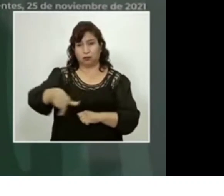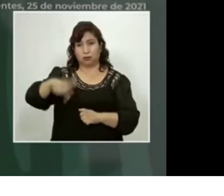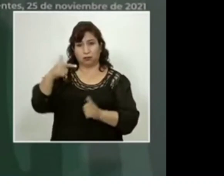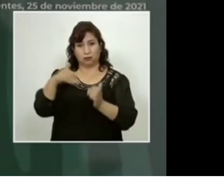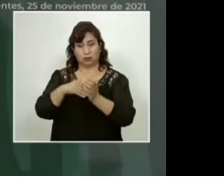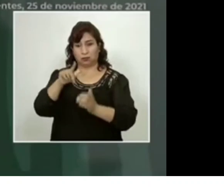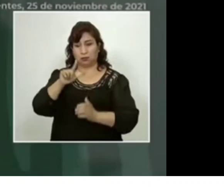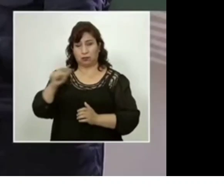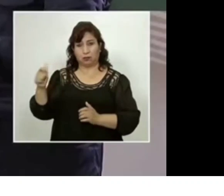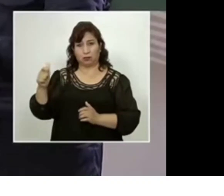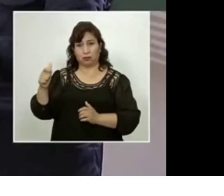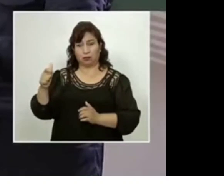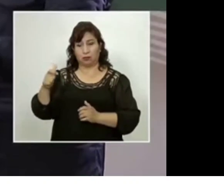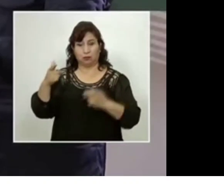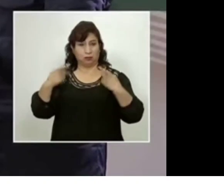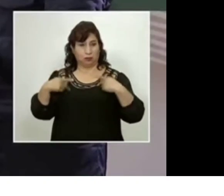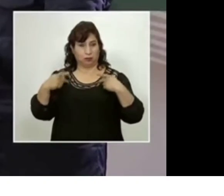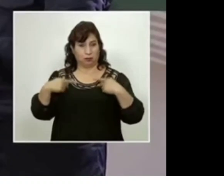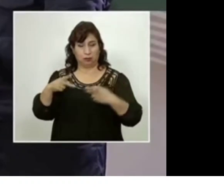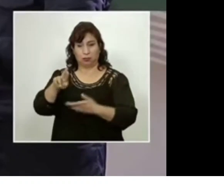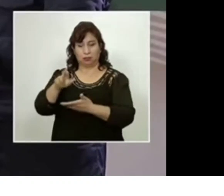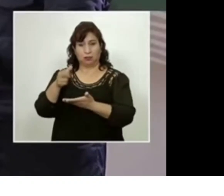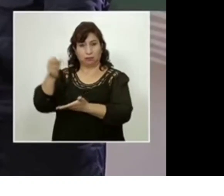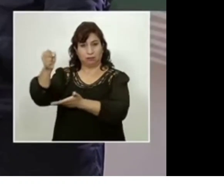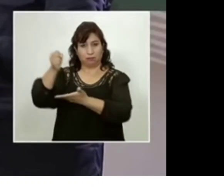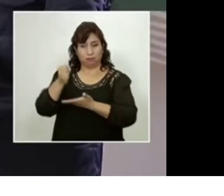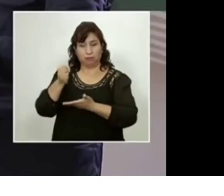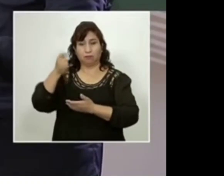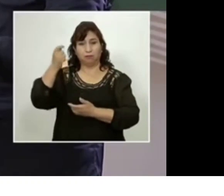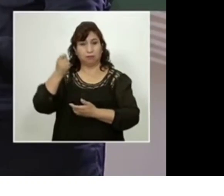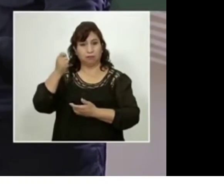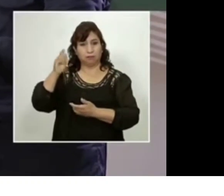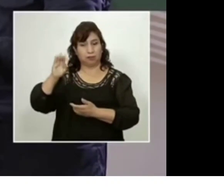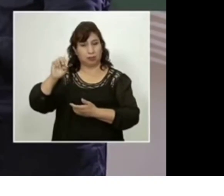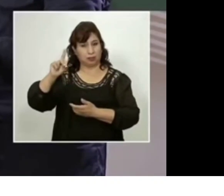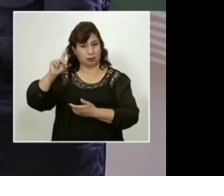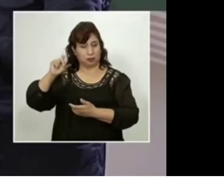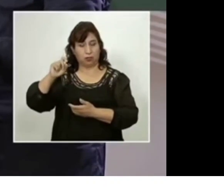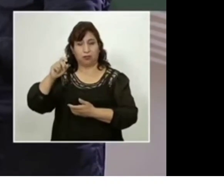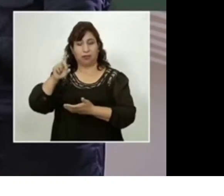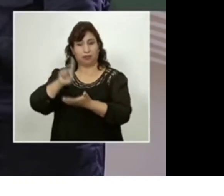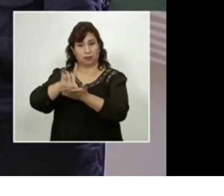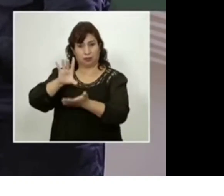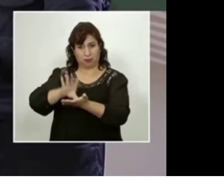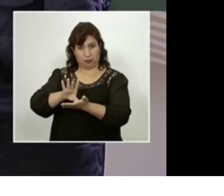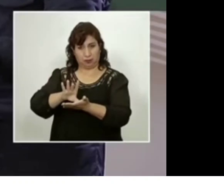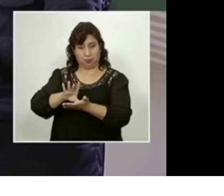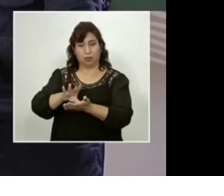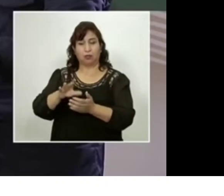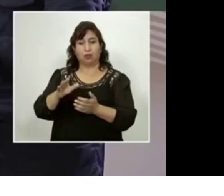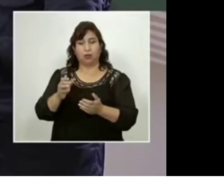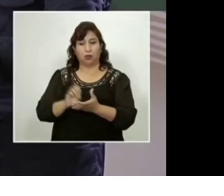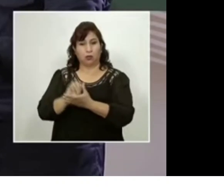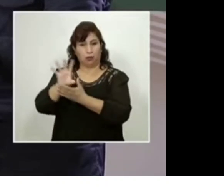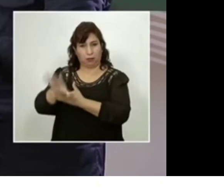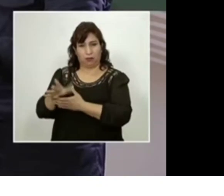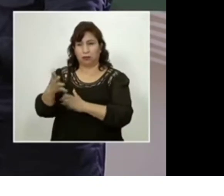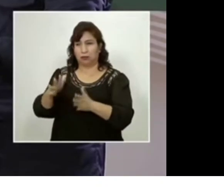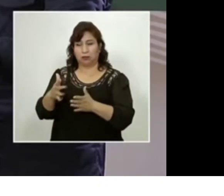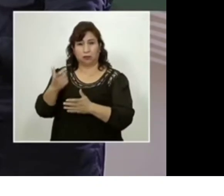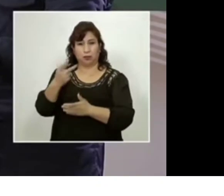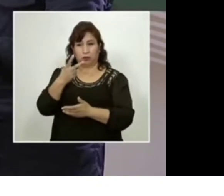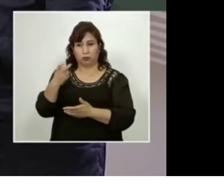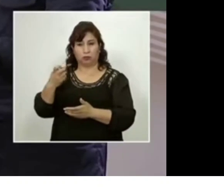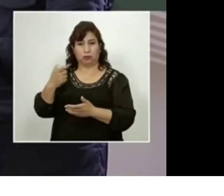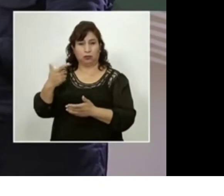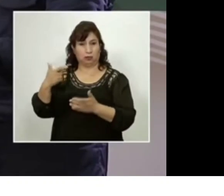12.722 derechohabientes reciben la pensión para el bienestar de personas con discapacidad con una inversión de 206